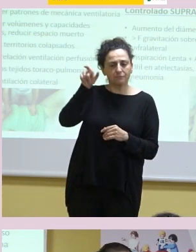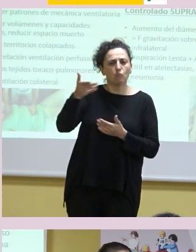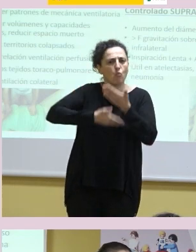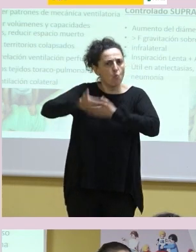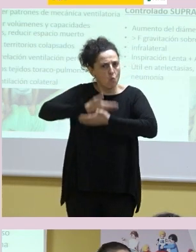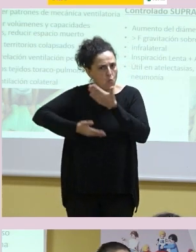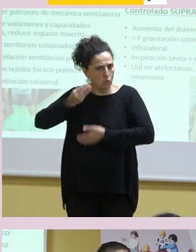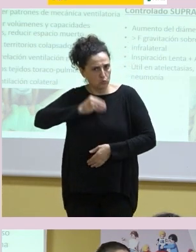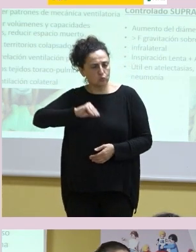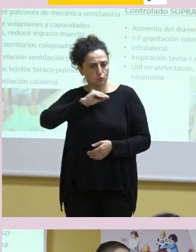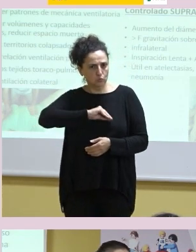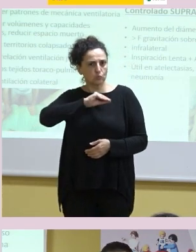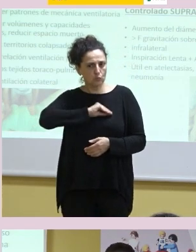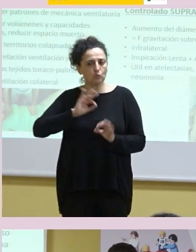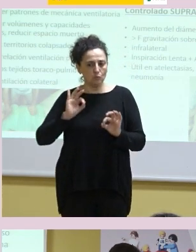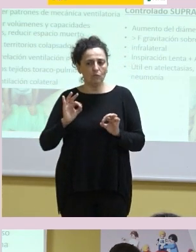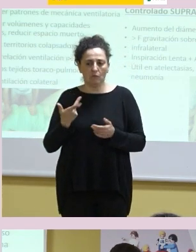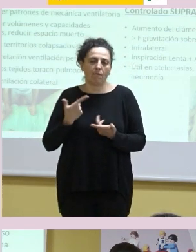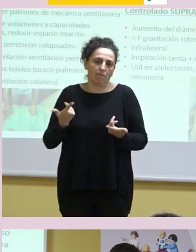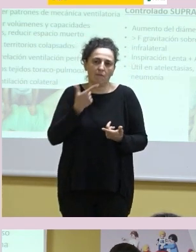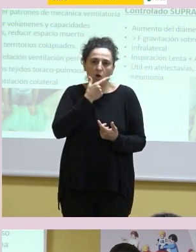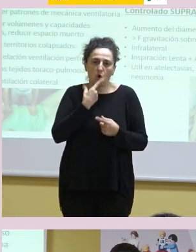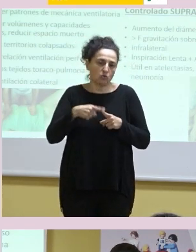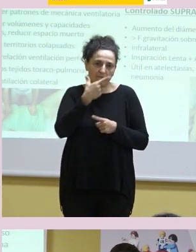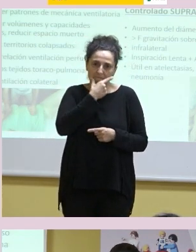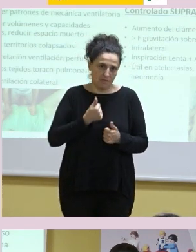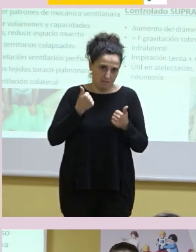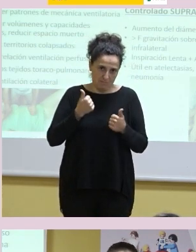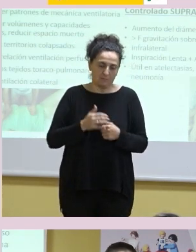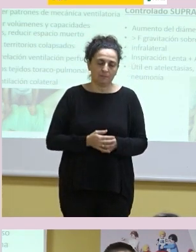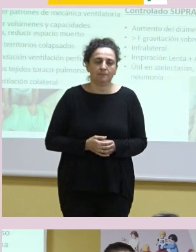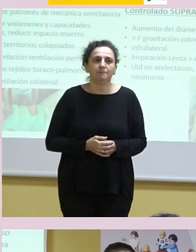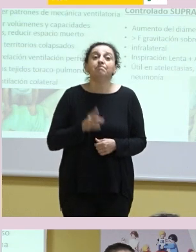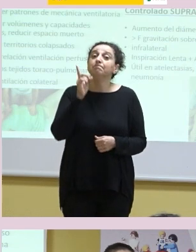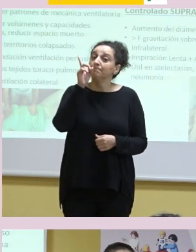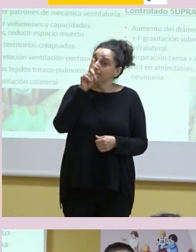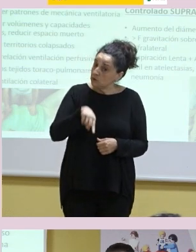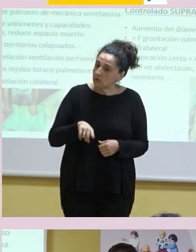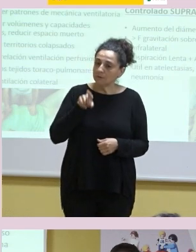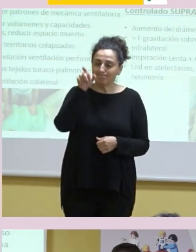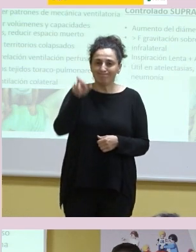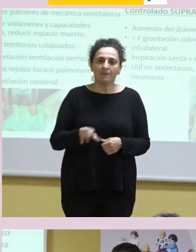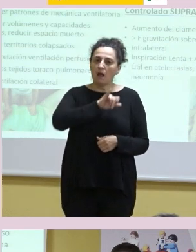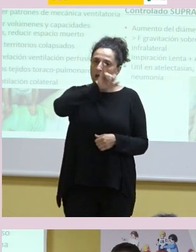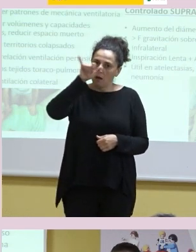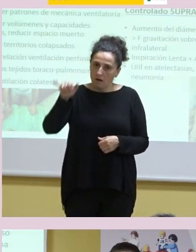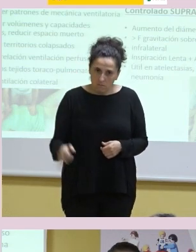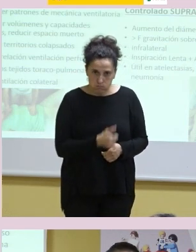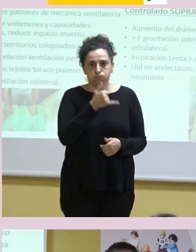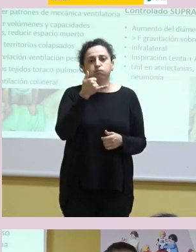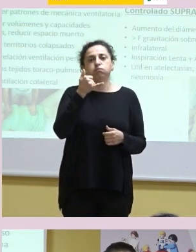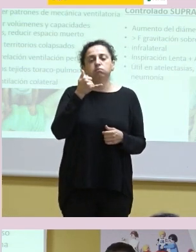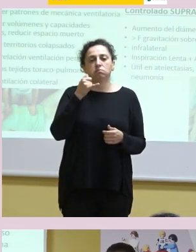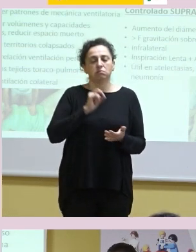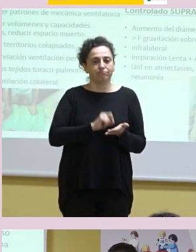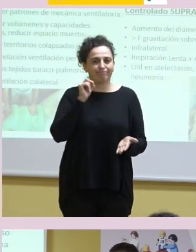colaborador, entonces esto facilita mucho las cosas, pero también es un paciente que se fatiga mucho, entonces esto hay que tenerlo